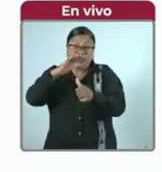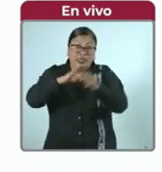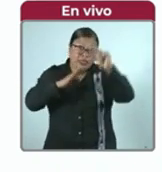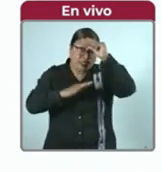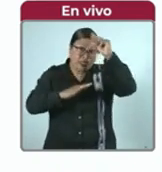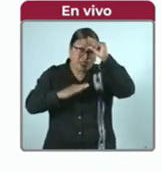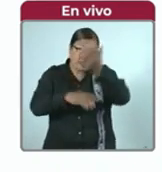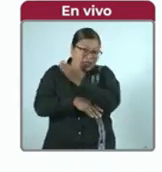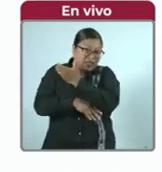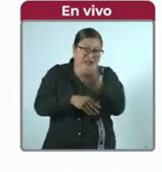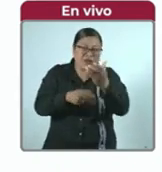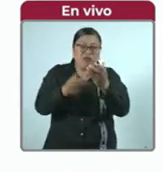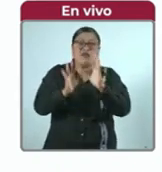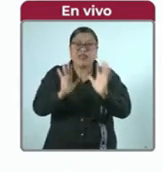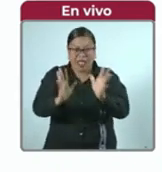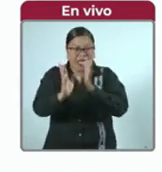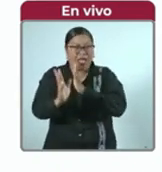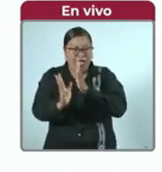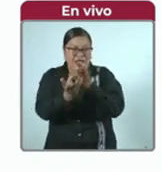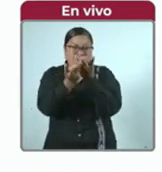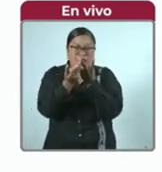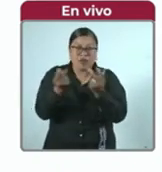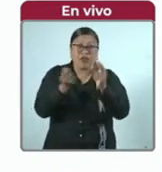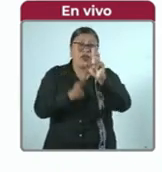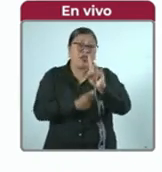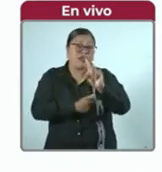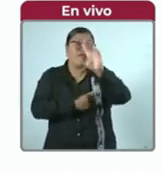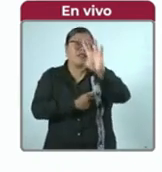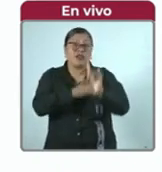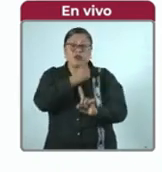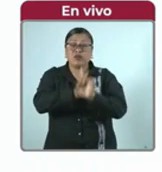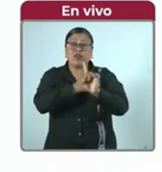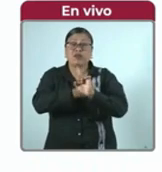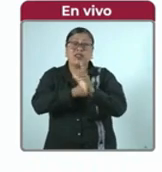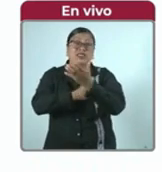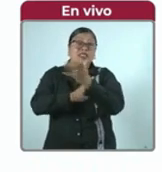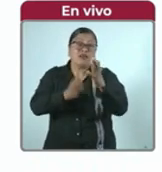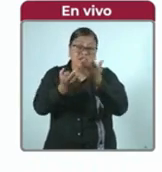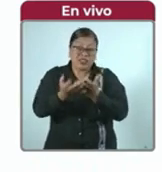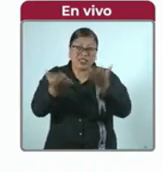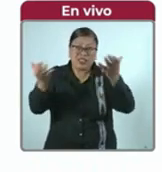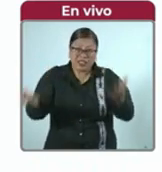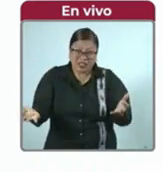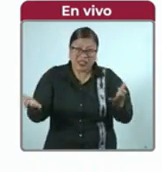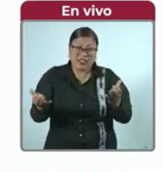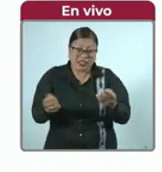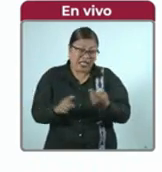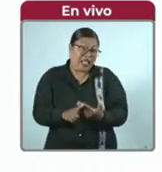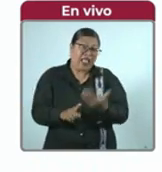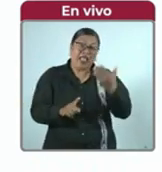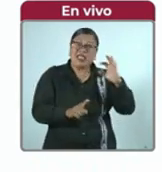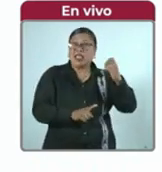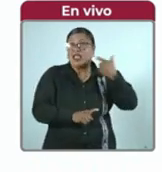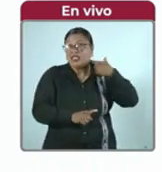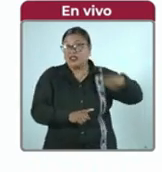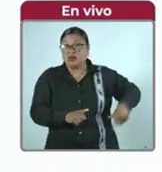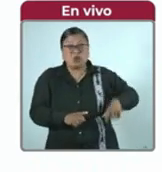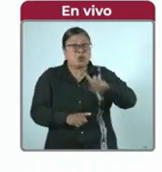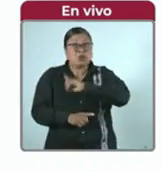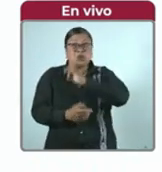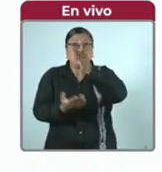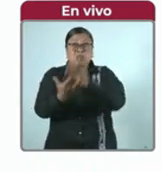agraria ya resolver prácticamente 35 conflictos agrarios versus la anterior administración que solo resolvió